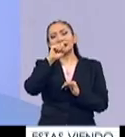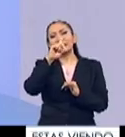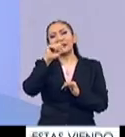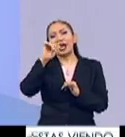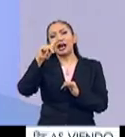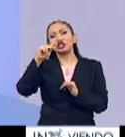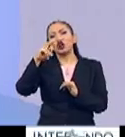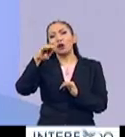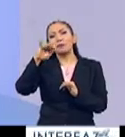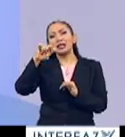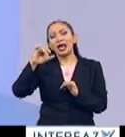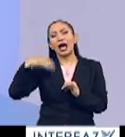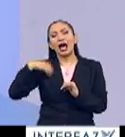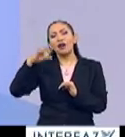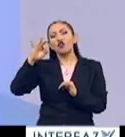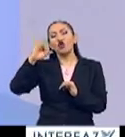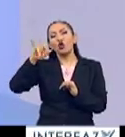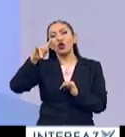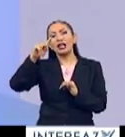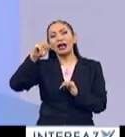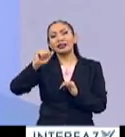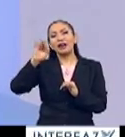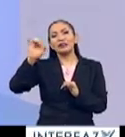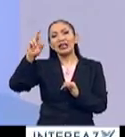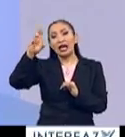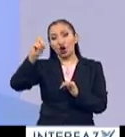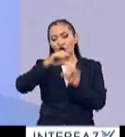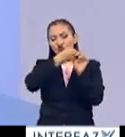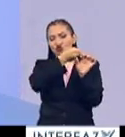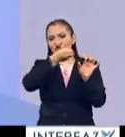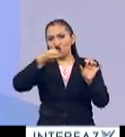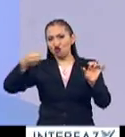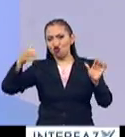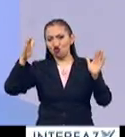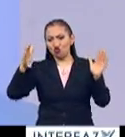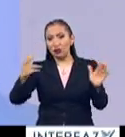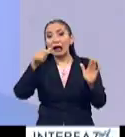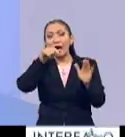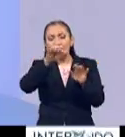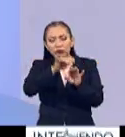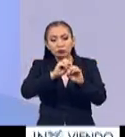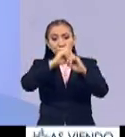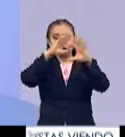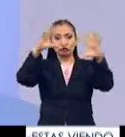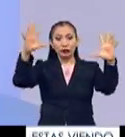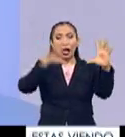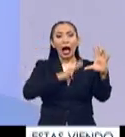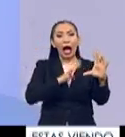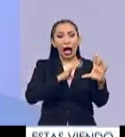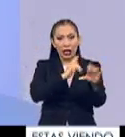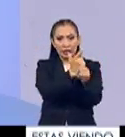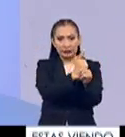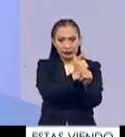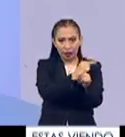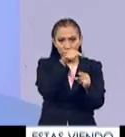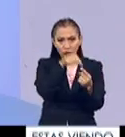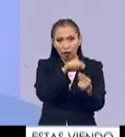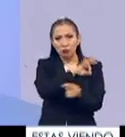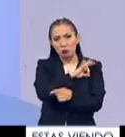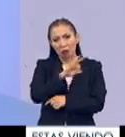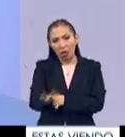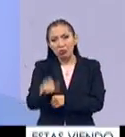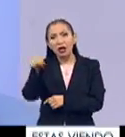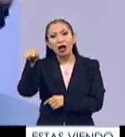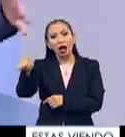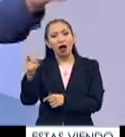Fierro en un buscador, clases de astronomía Julieta Fierro, están estas que son de licenciatura y las puede tomar,